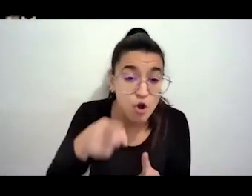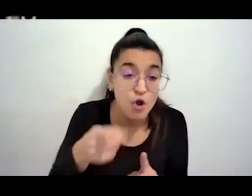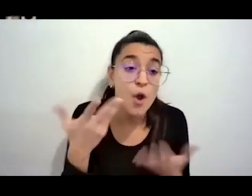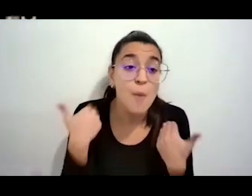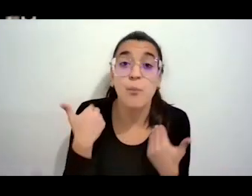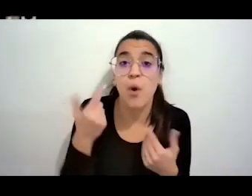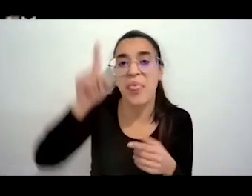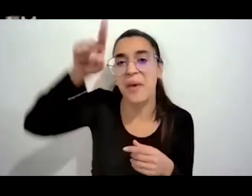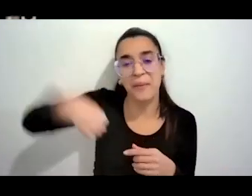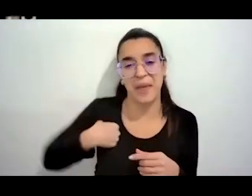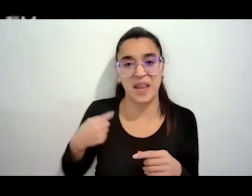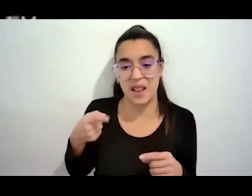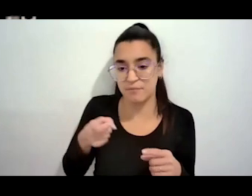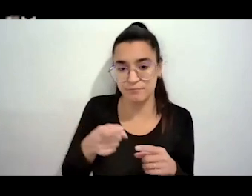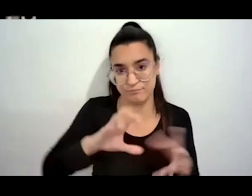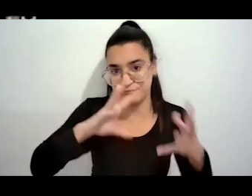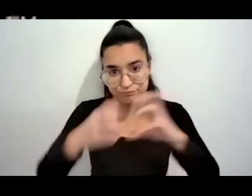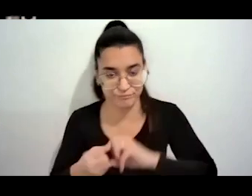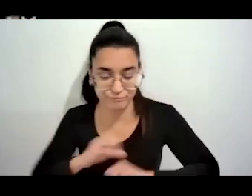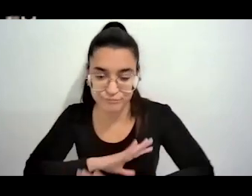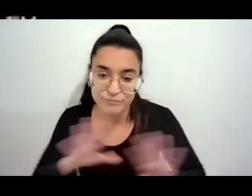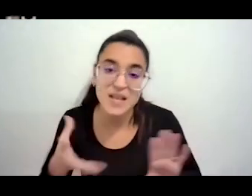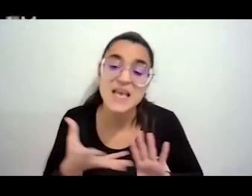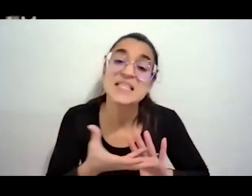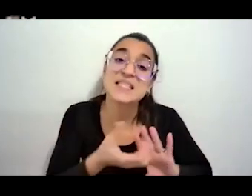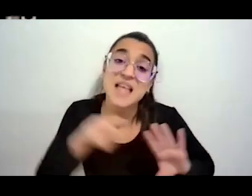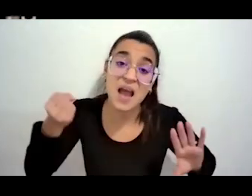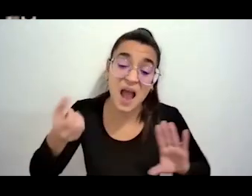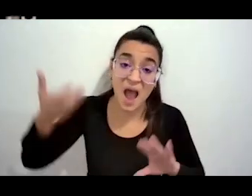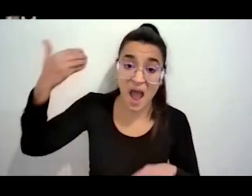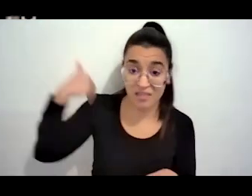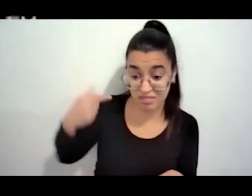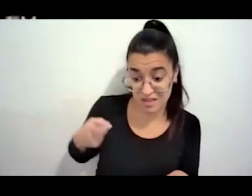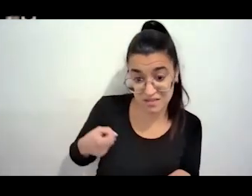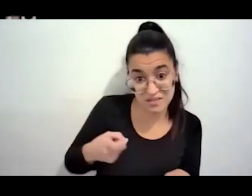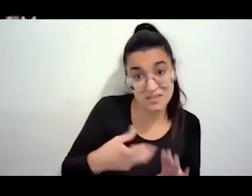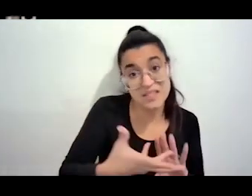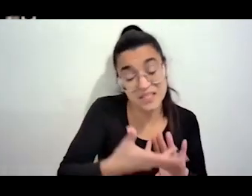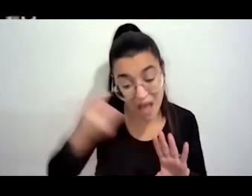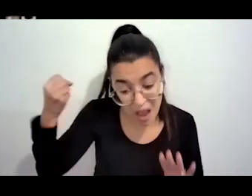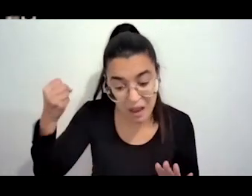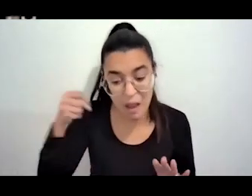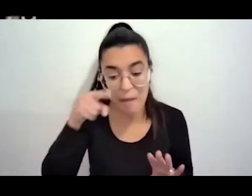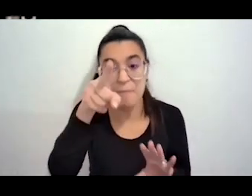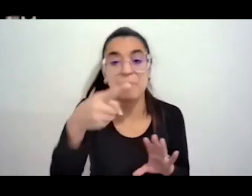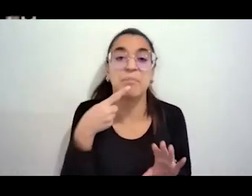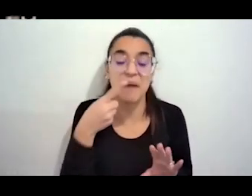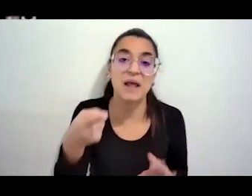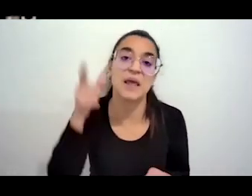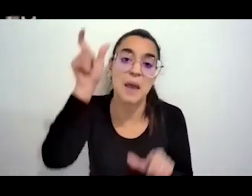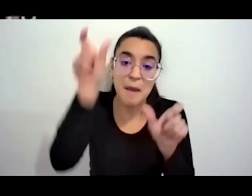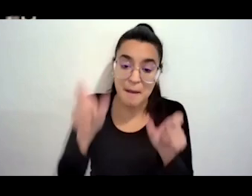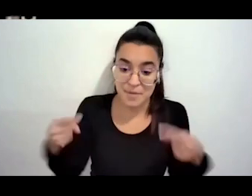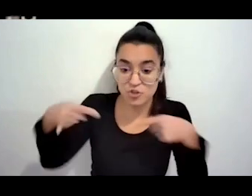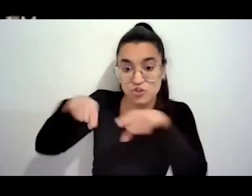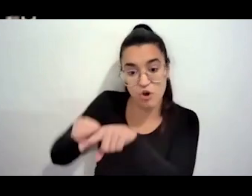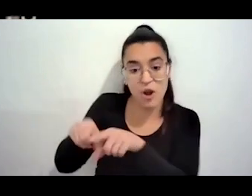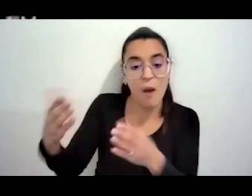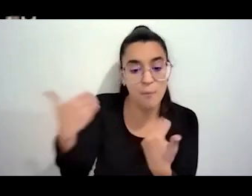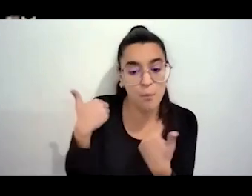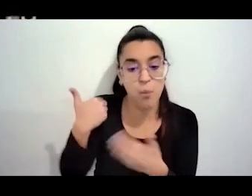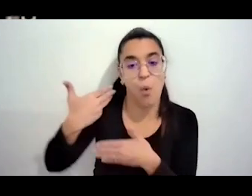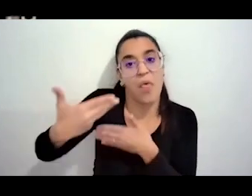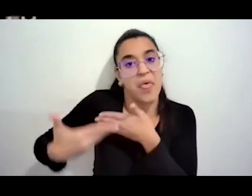esterilidad, procedió a la extracción de una muestra de sus gametos para que su conviviente pudiera realizar un tratamiento de fertilización